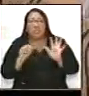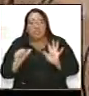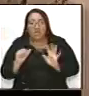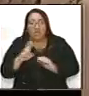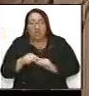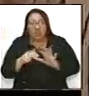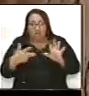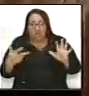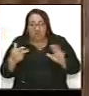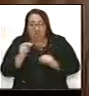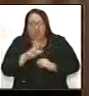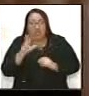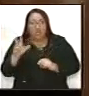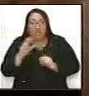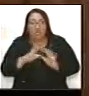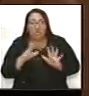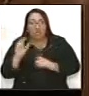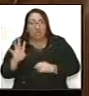3286-2018,